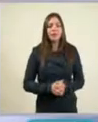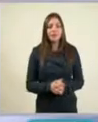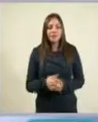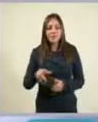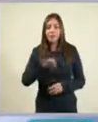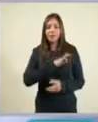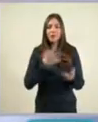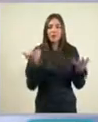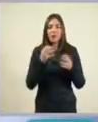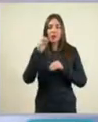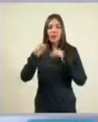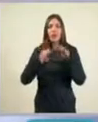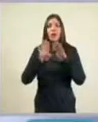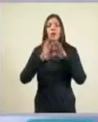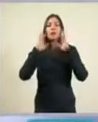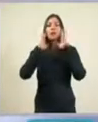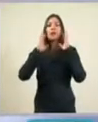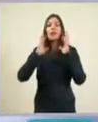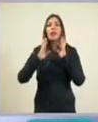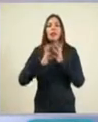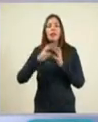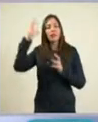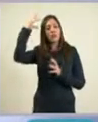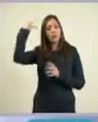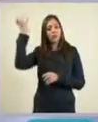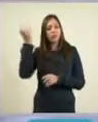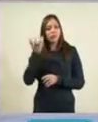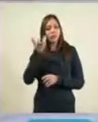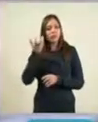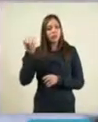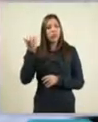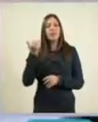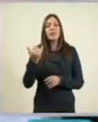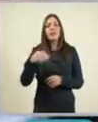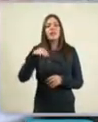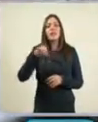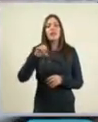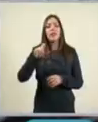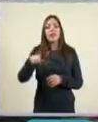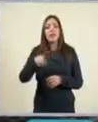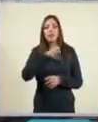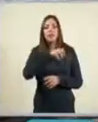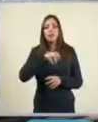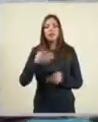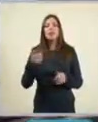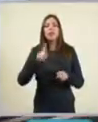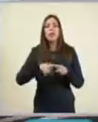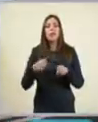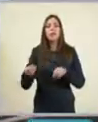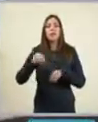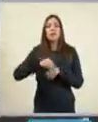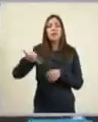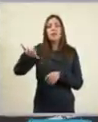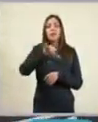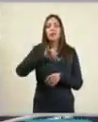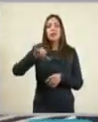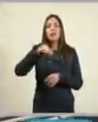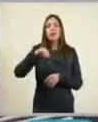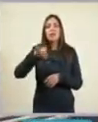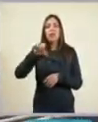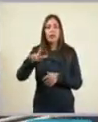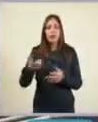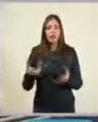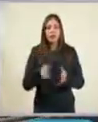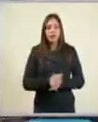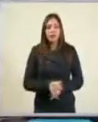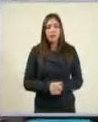puede crear un Santa Claus. Sí, Y miel claro. maple, Ahí compañera. está, miren. ¿Quién le pone la miel maple? Ay, yo. No, yo